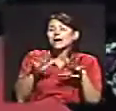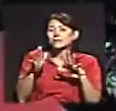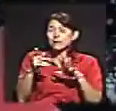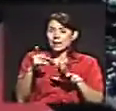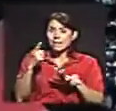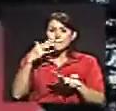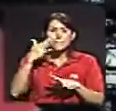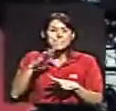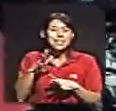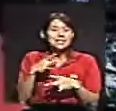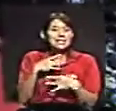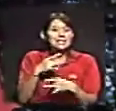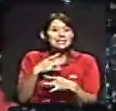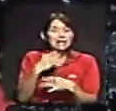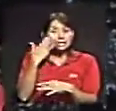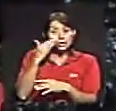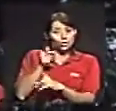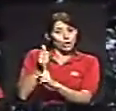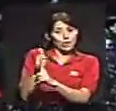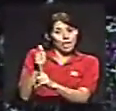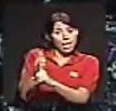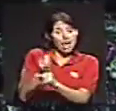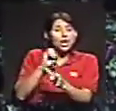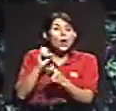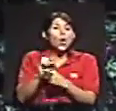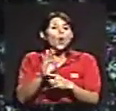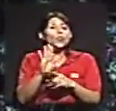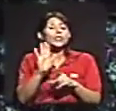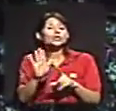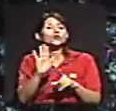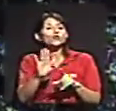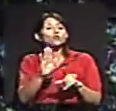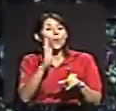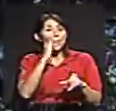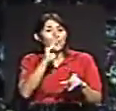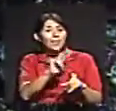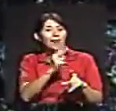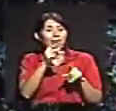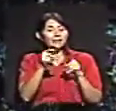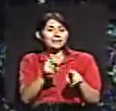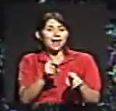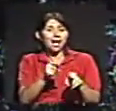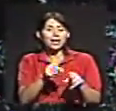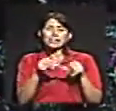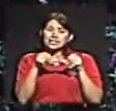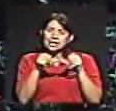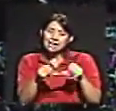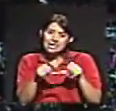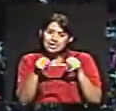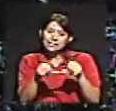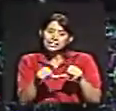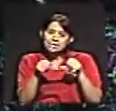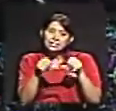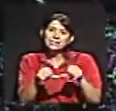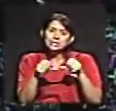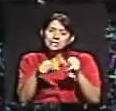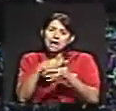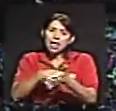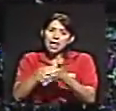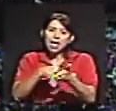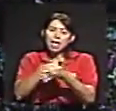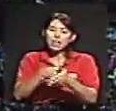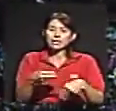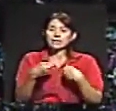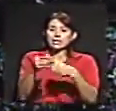intereses, no sé si de él o si de su madrastra, en seguir insistiendo en que esa isla se le dé en concesión. Yo me siento